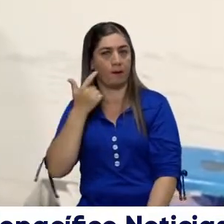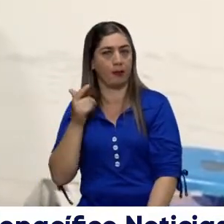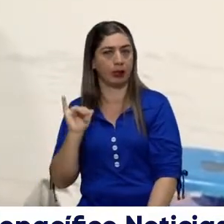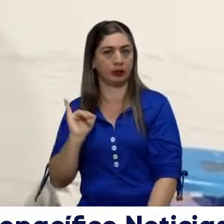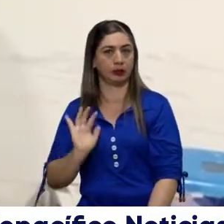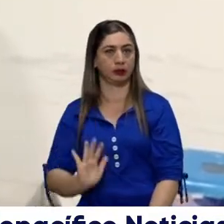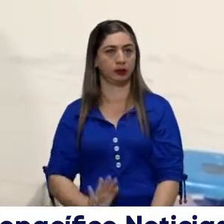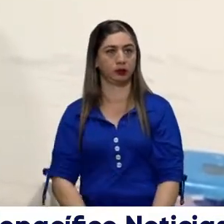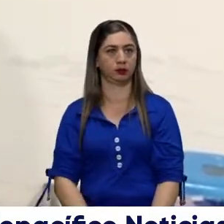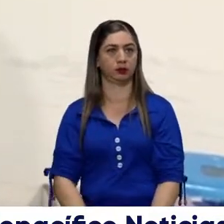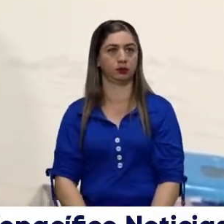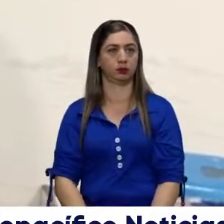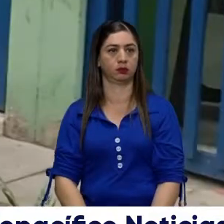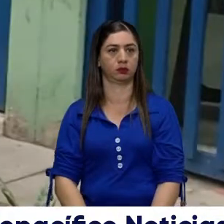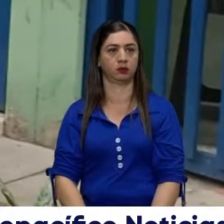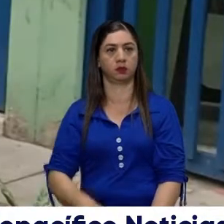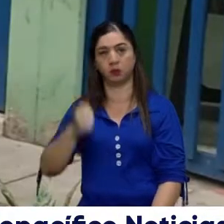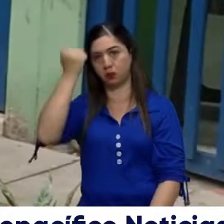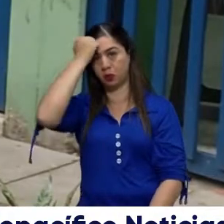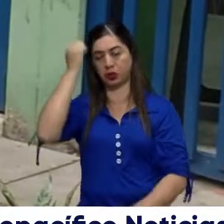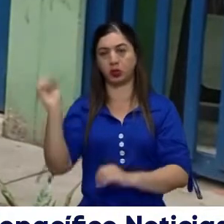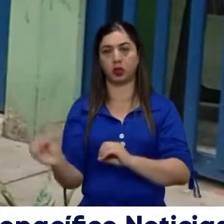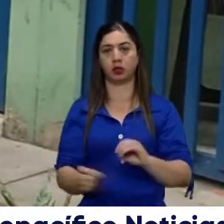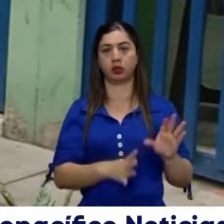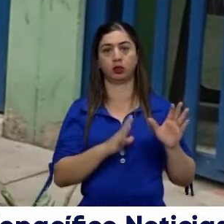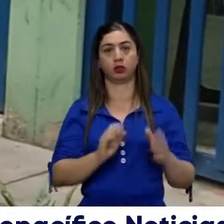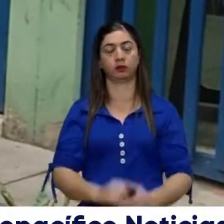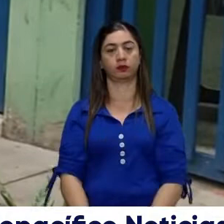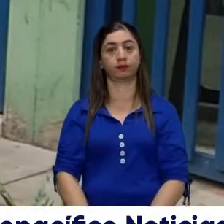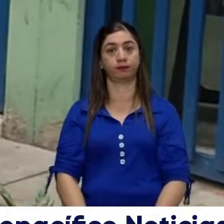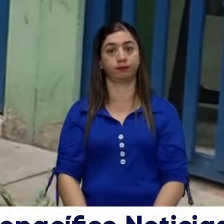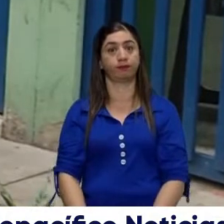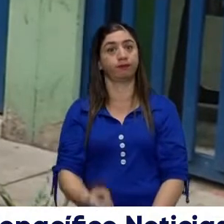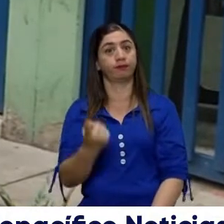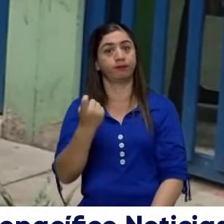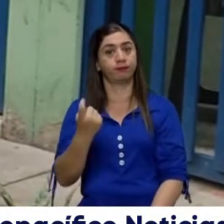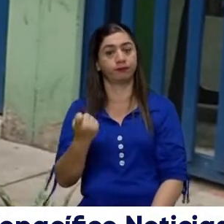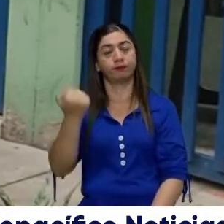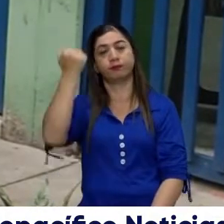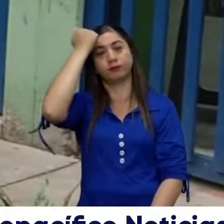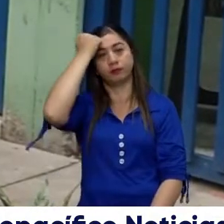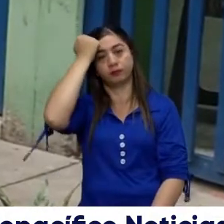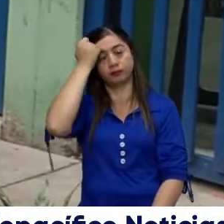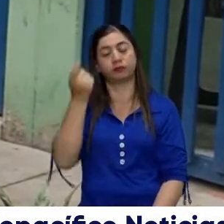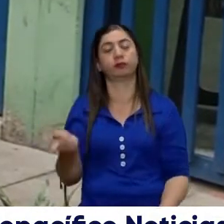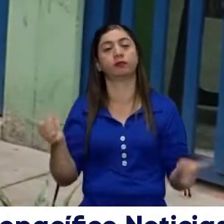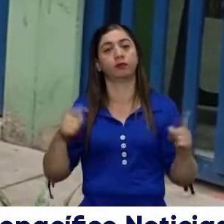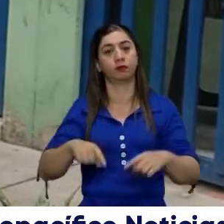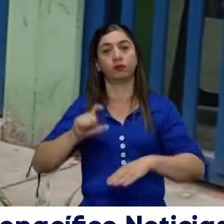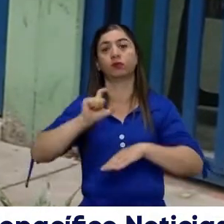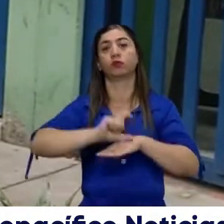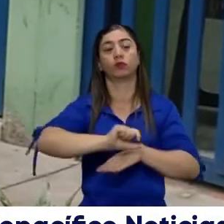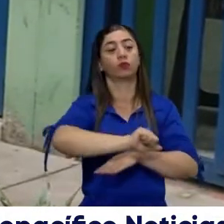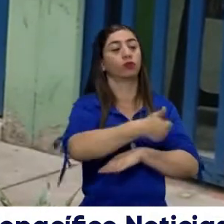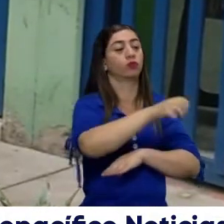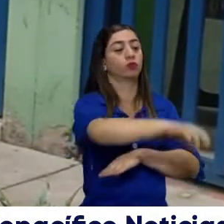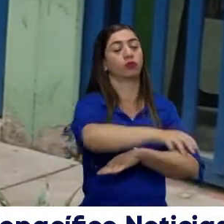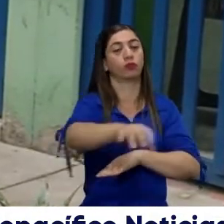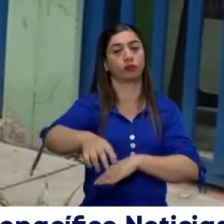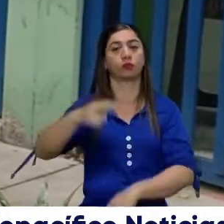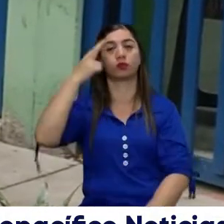se han abandonado el cargo. Y es que este panorama de falta de docentes también se presenta en algunas otras instituciones